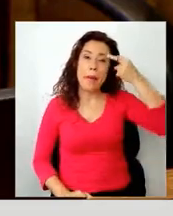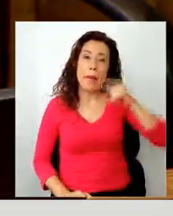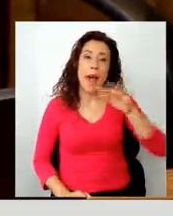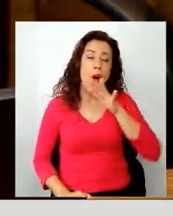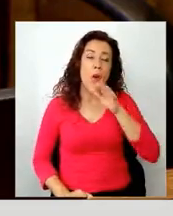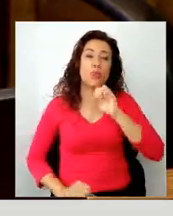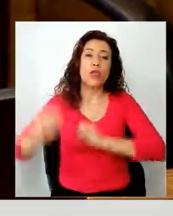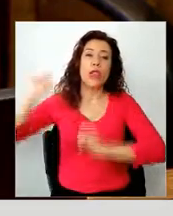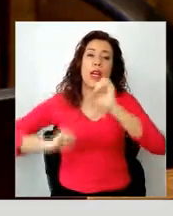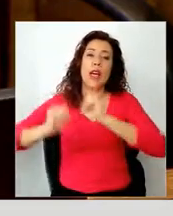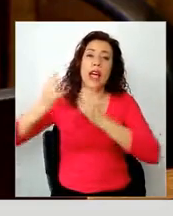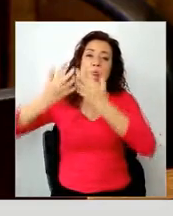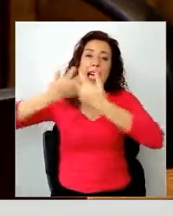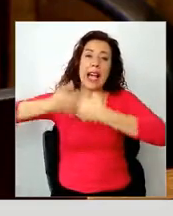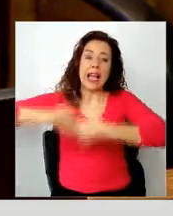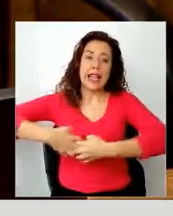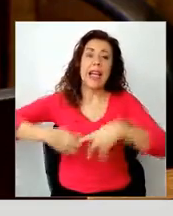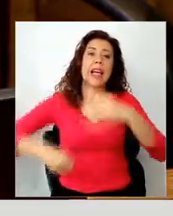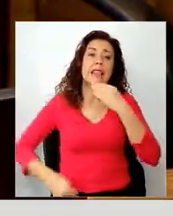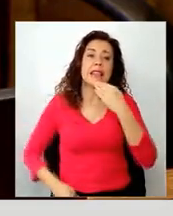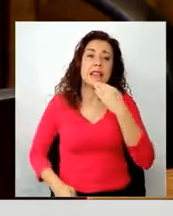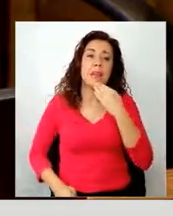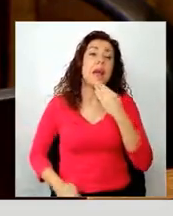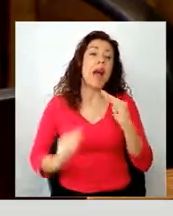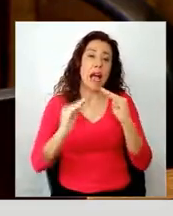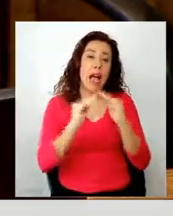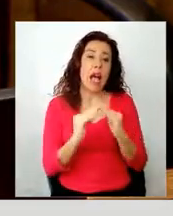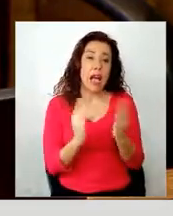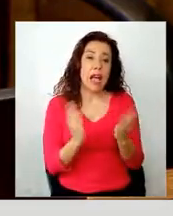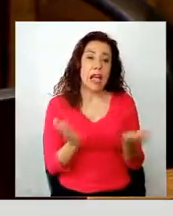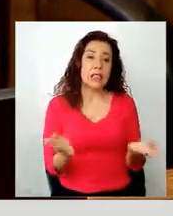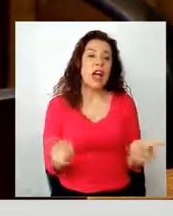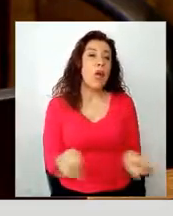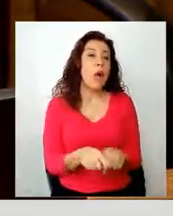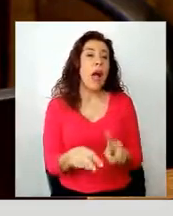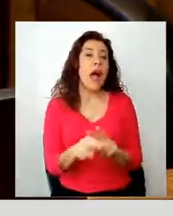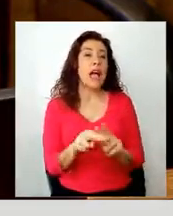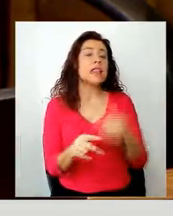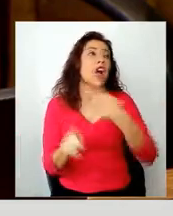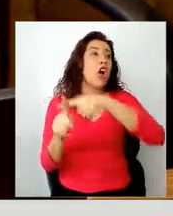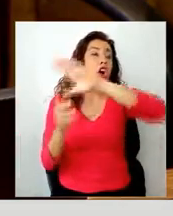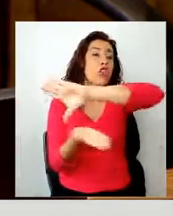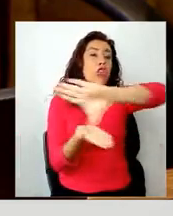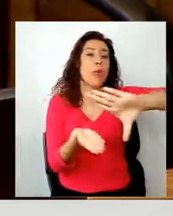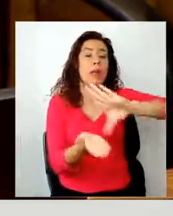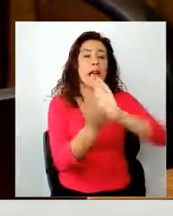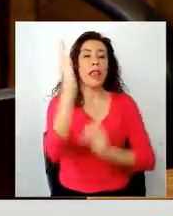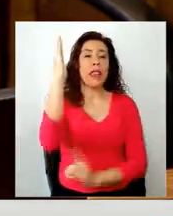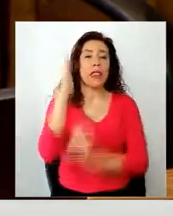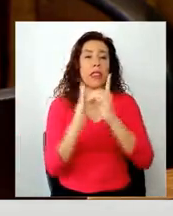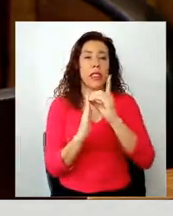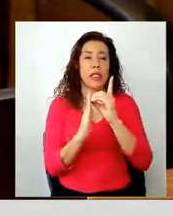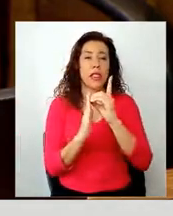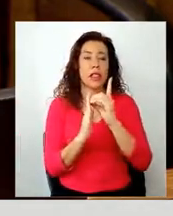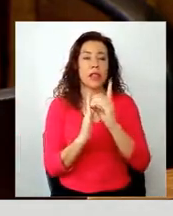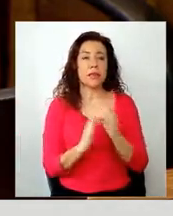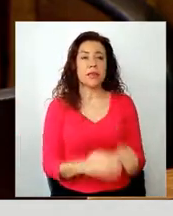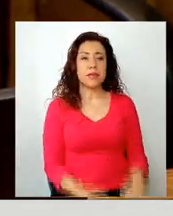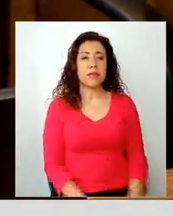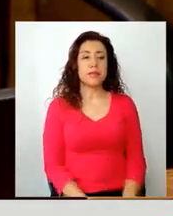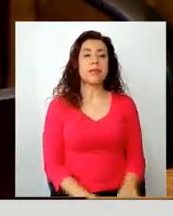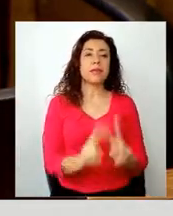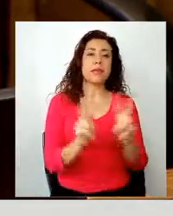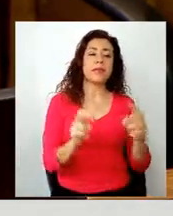y también para uso doméstico como se hace hoy día en países más desarrollados Este es un tema trascendental